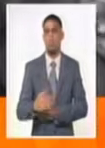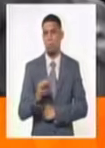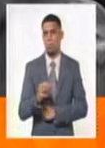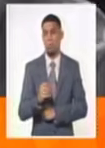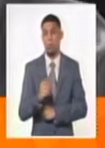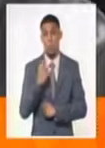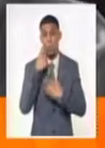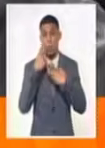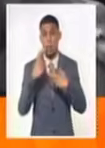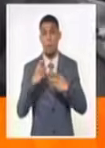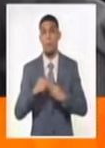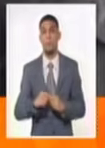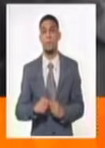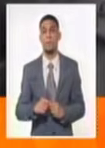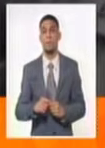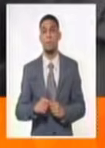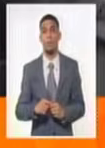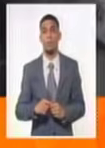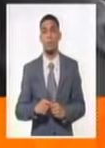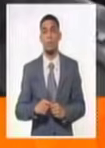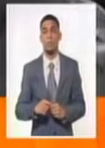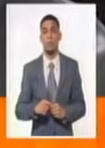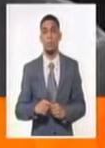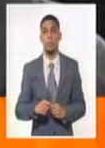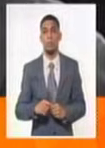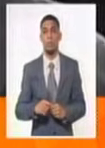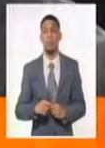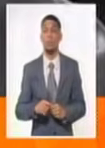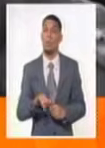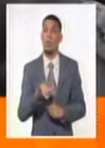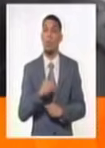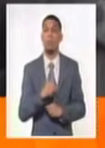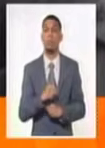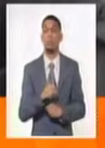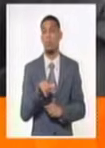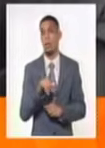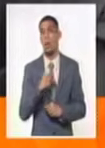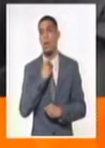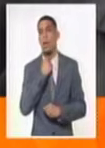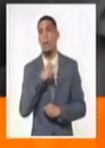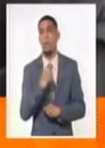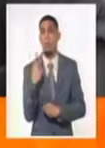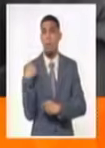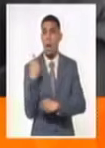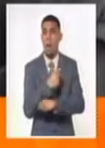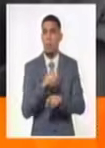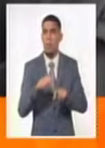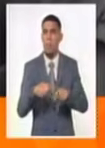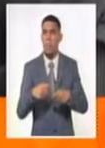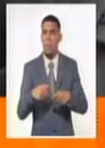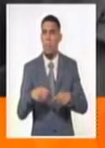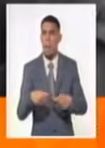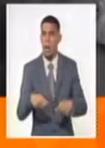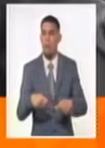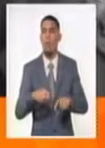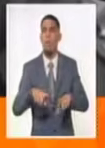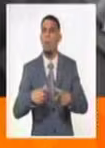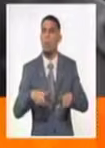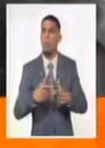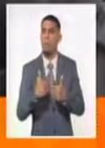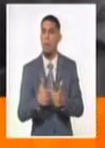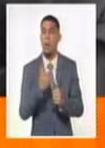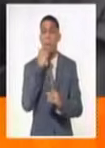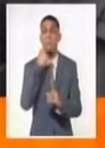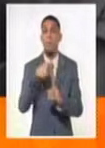que no se puede exigir a los demás lo que él mismo no practica. Solo puede educar el que